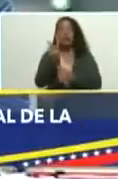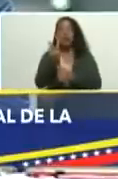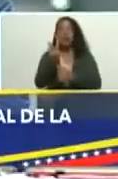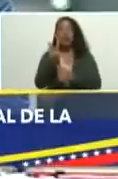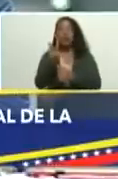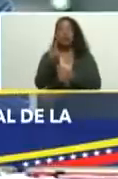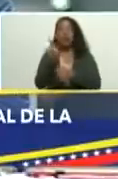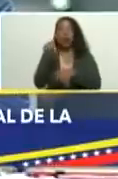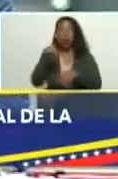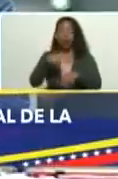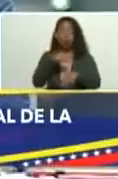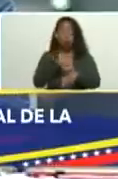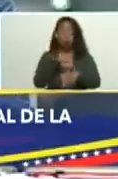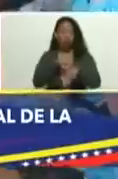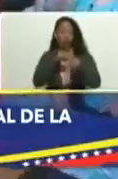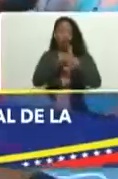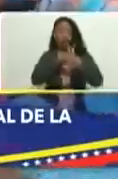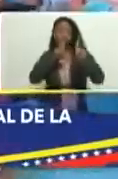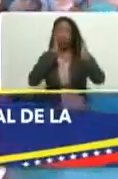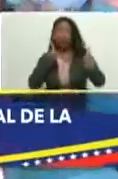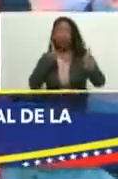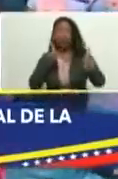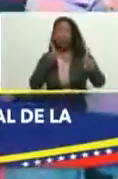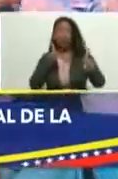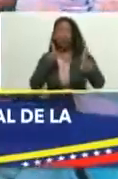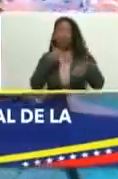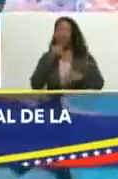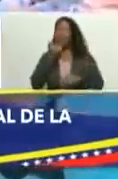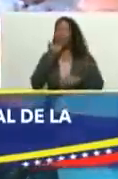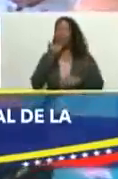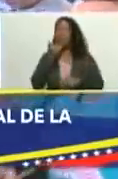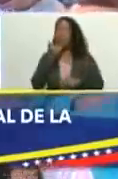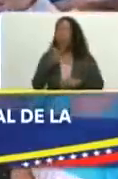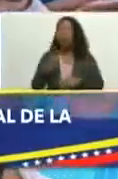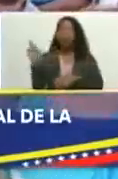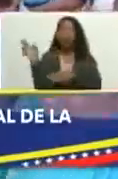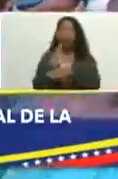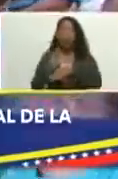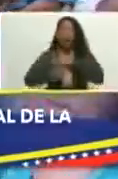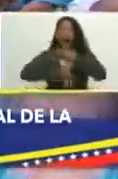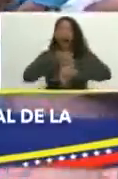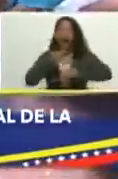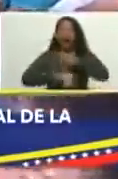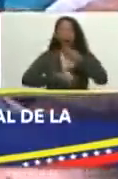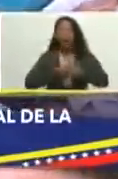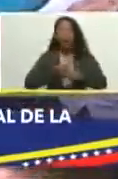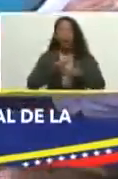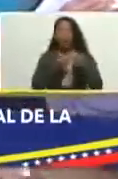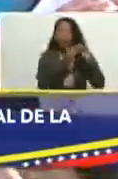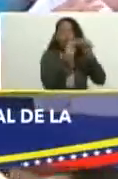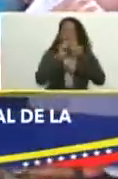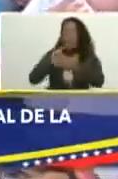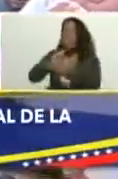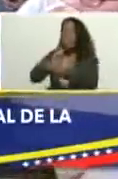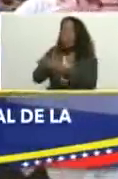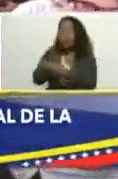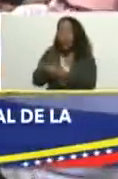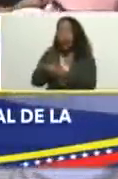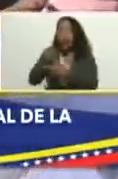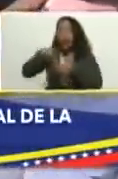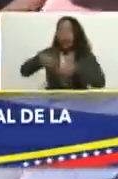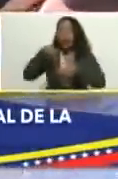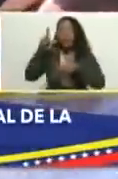el tiempo, en la distancia, lo más pronto posible, garanticemos la inversión que necesita esta